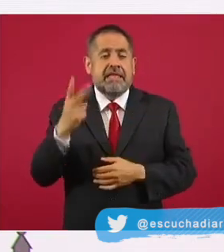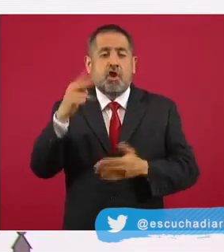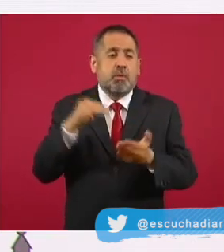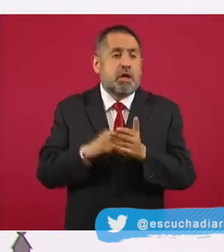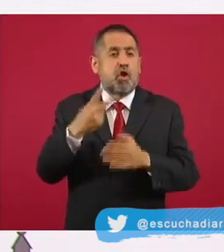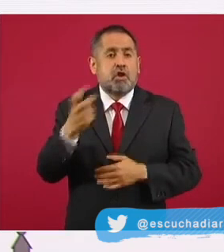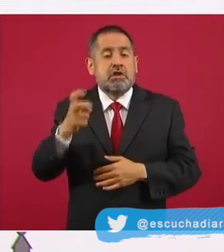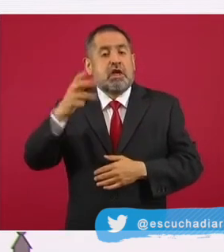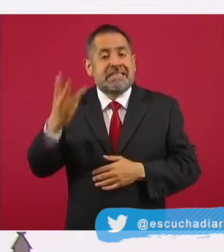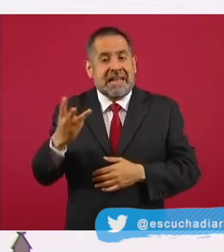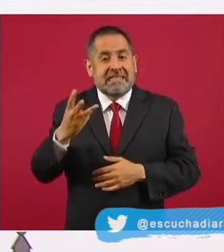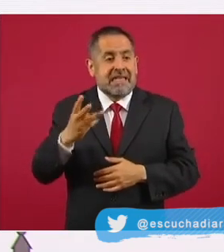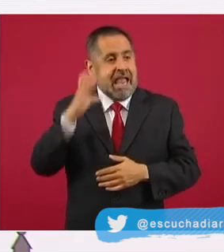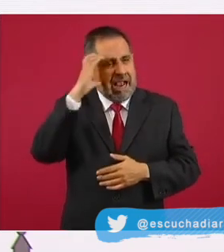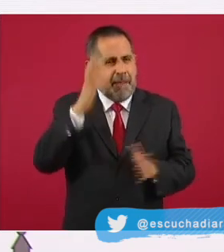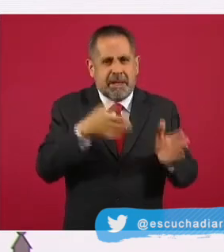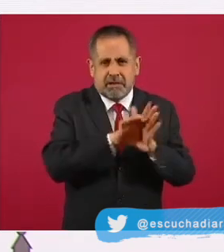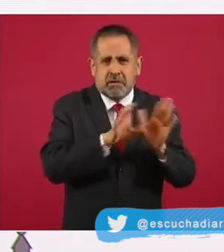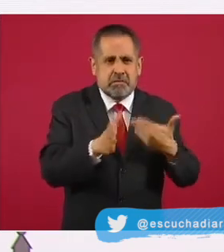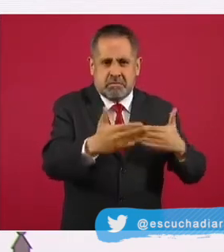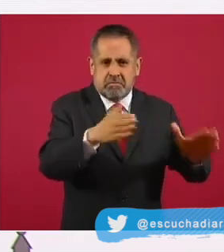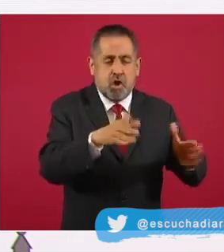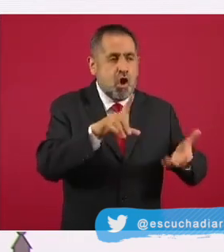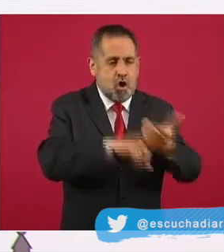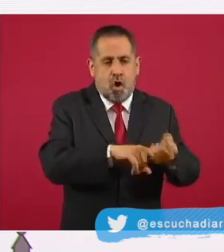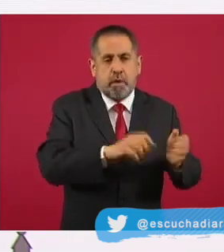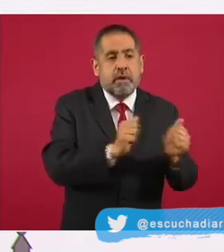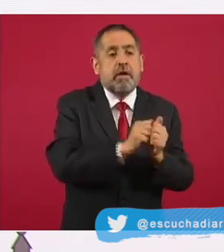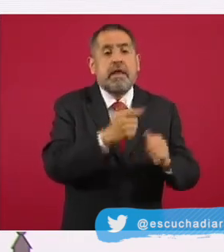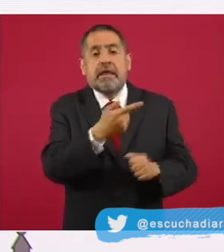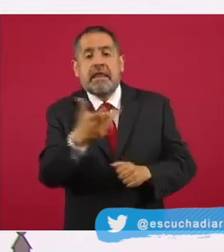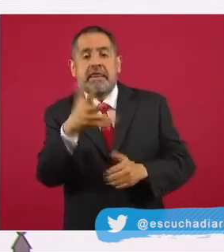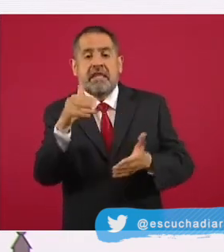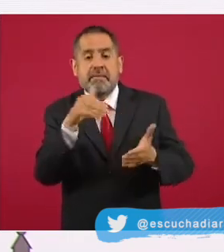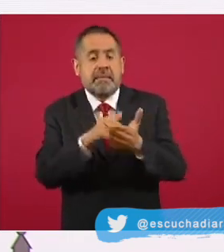32.203 camas generales y